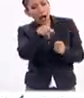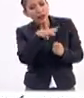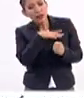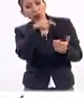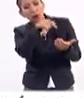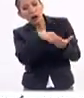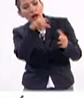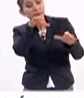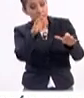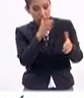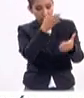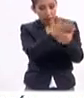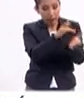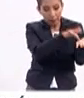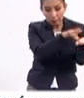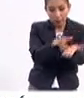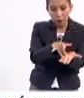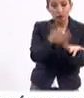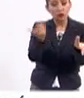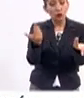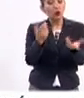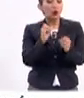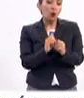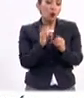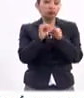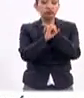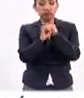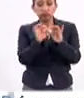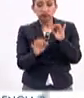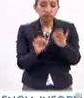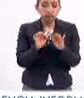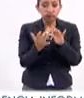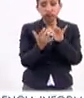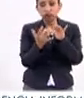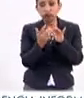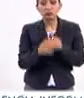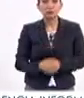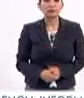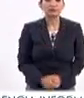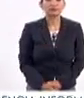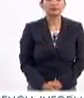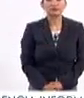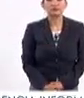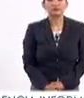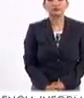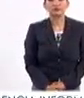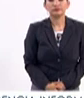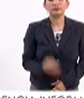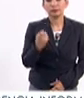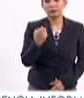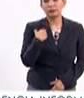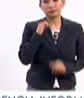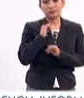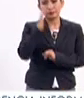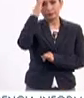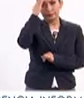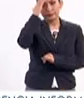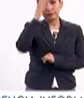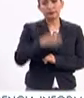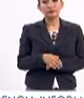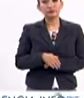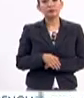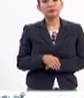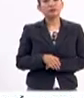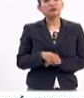esos espacios de apoyo presencial y virtual. Claro. Esa es la intención. En ese sentido, precisamente, rectora, iría mi